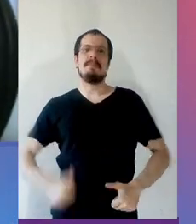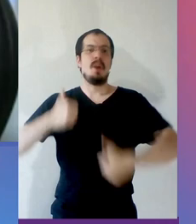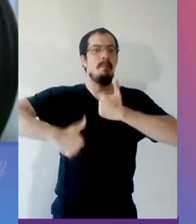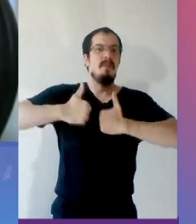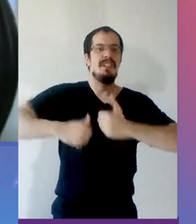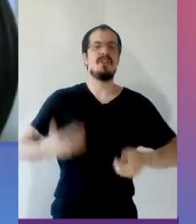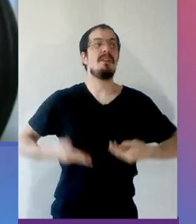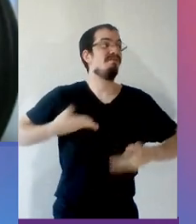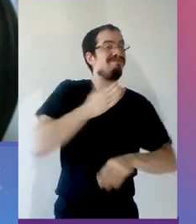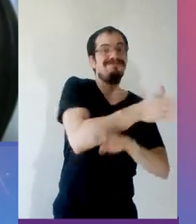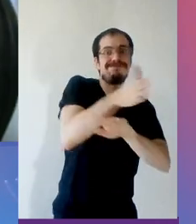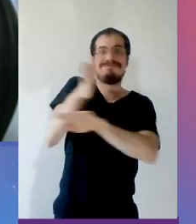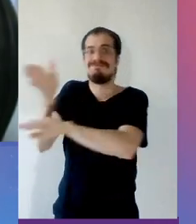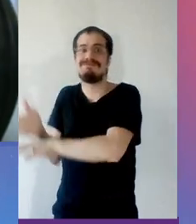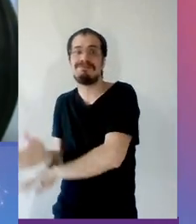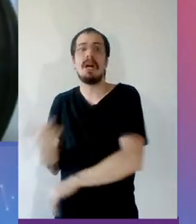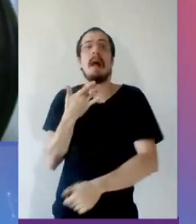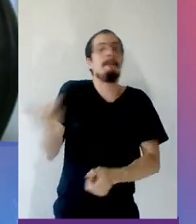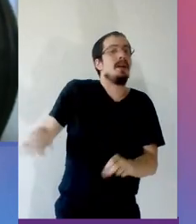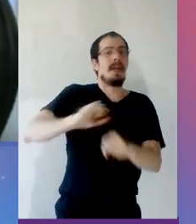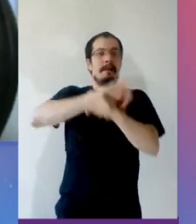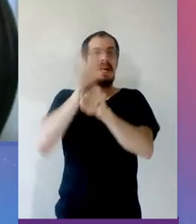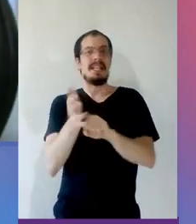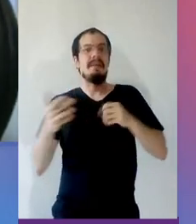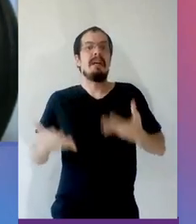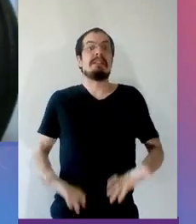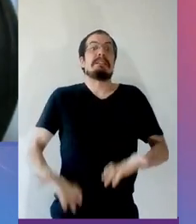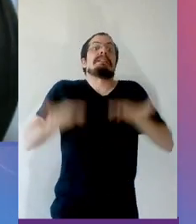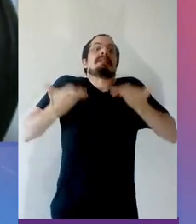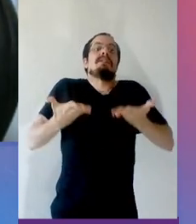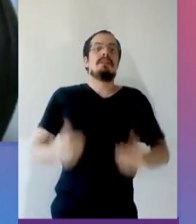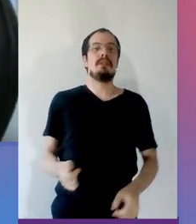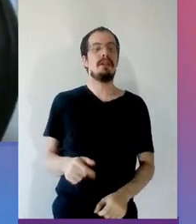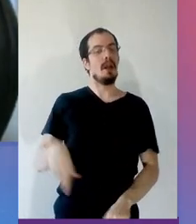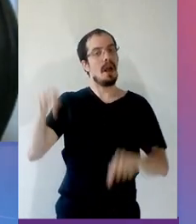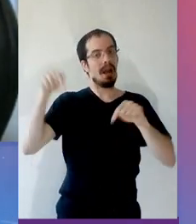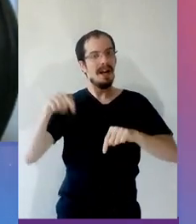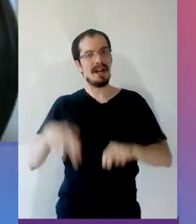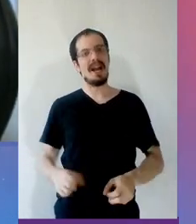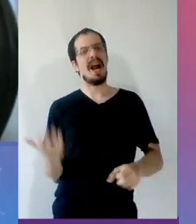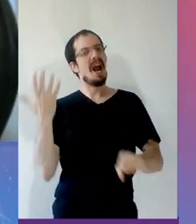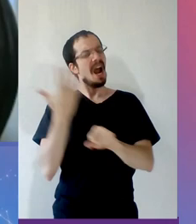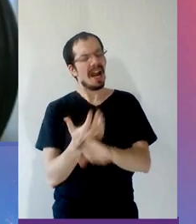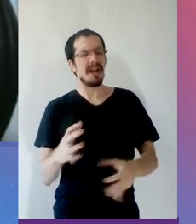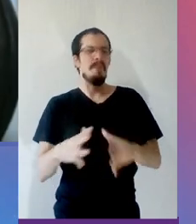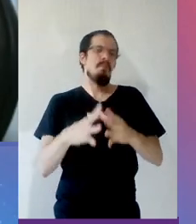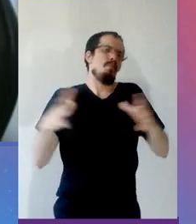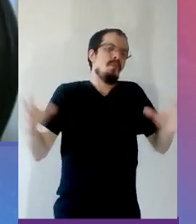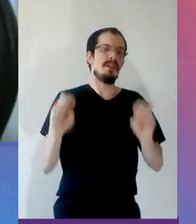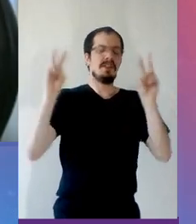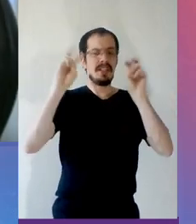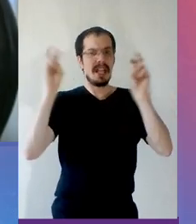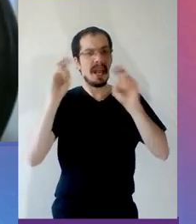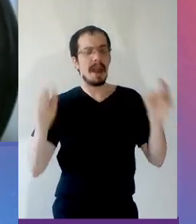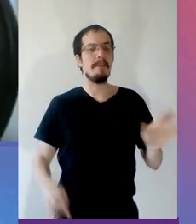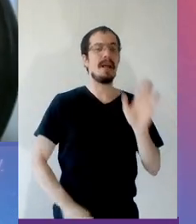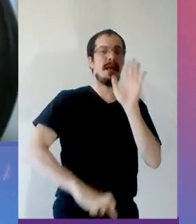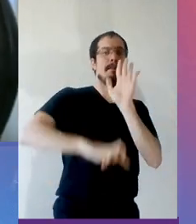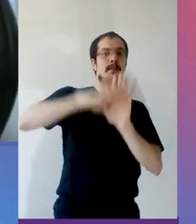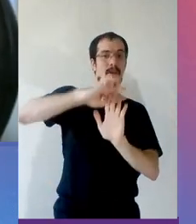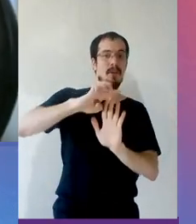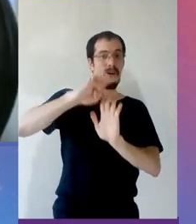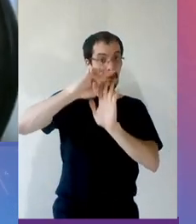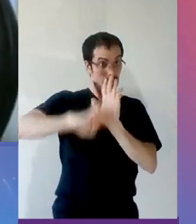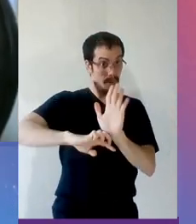esta pandemia. Y por lo tanto, gran parte de los programas, de las políticas, de las estrategias que se